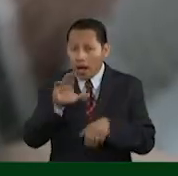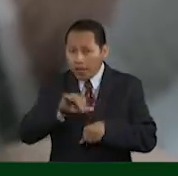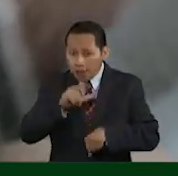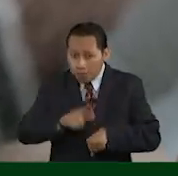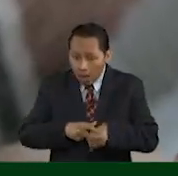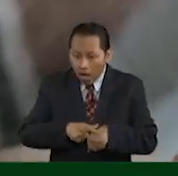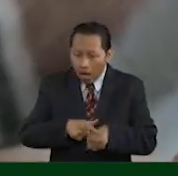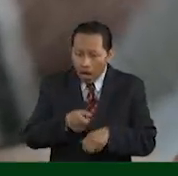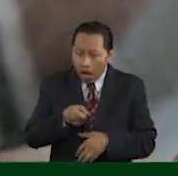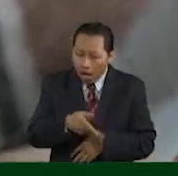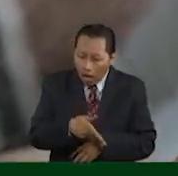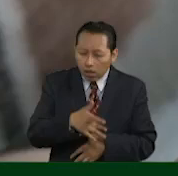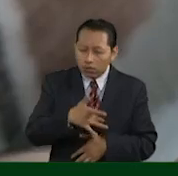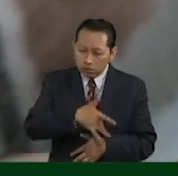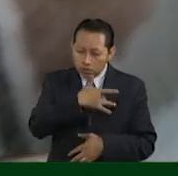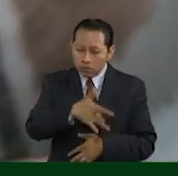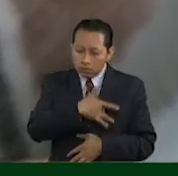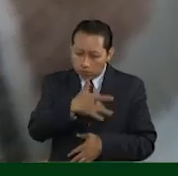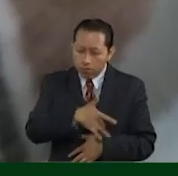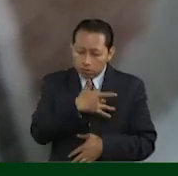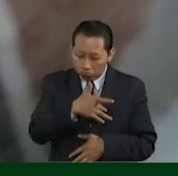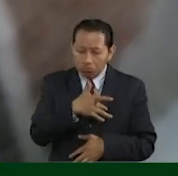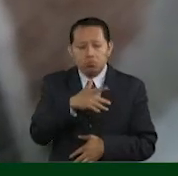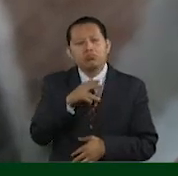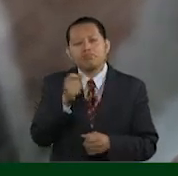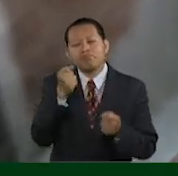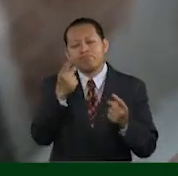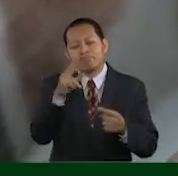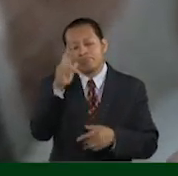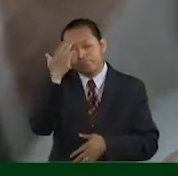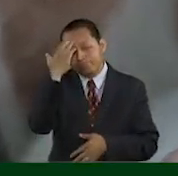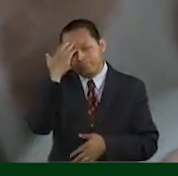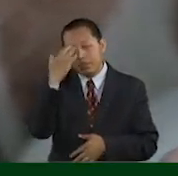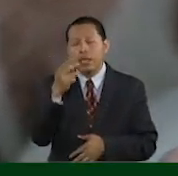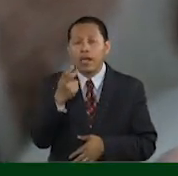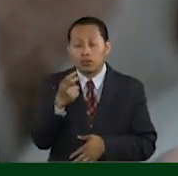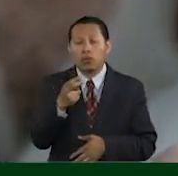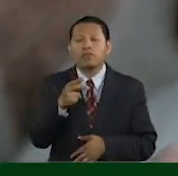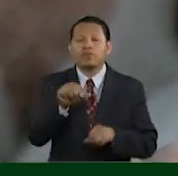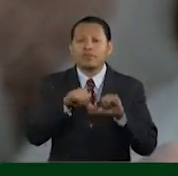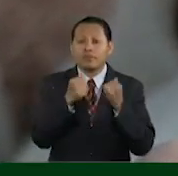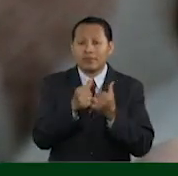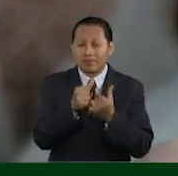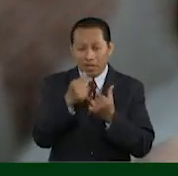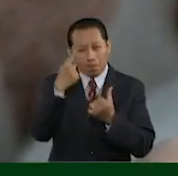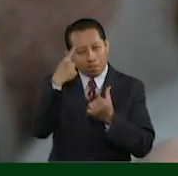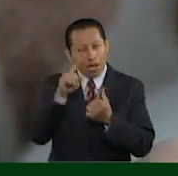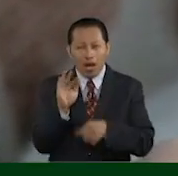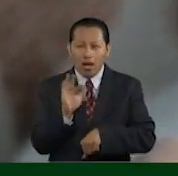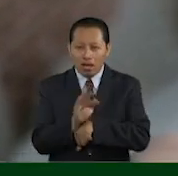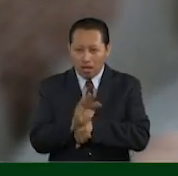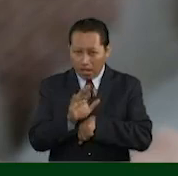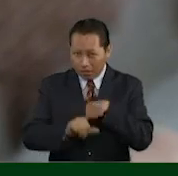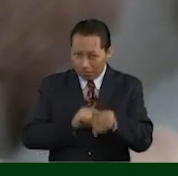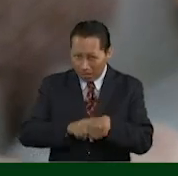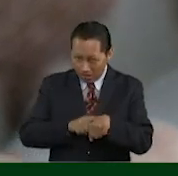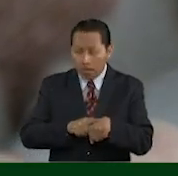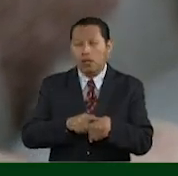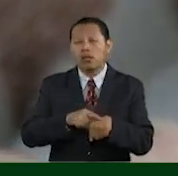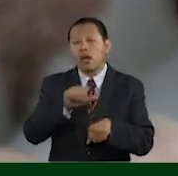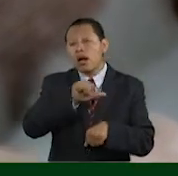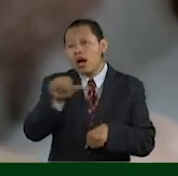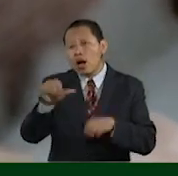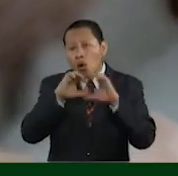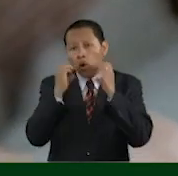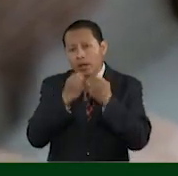seres con sensibilidad, es decir, seres sintientes. Representantes de organizaciones de protección animal exhortaron al Congreso a dar